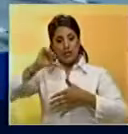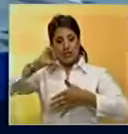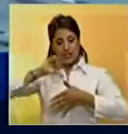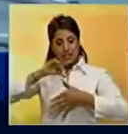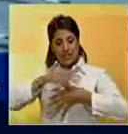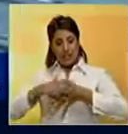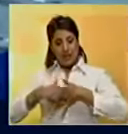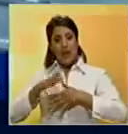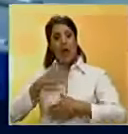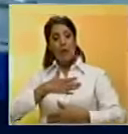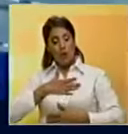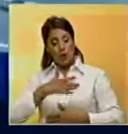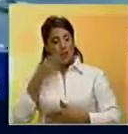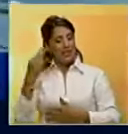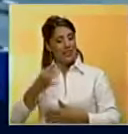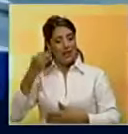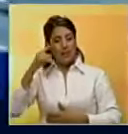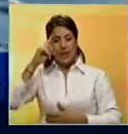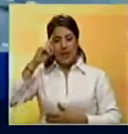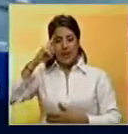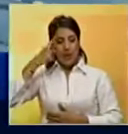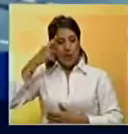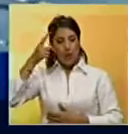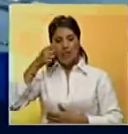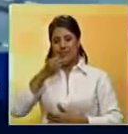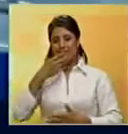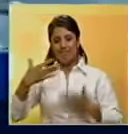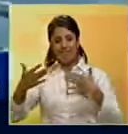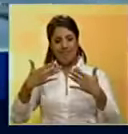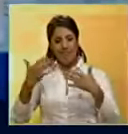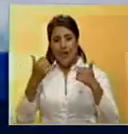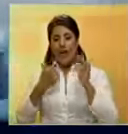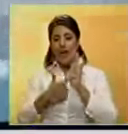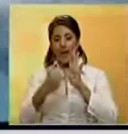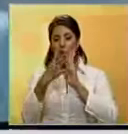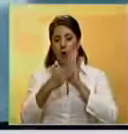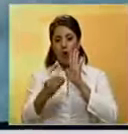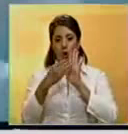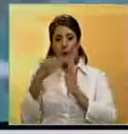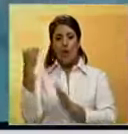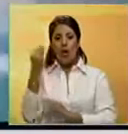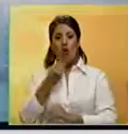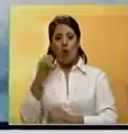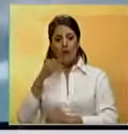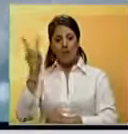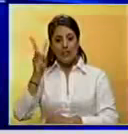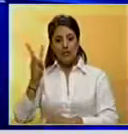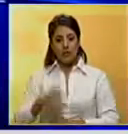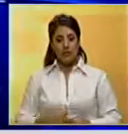y Bolivarianos. Siempre será recordado por su carisma y un ejemplo deportivo para los jóvenes